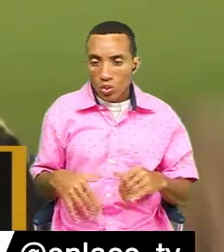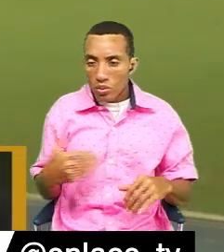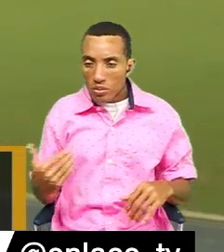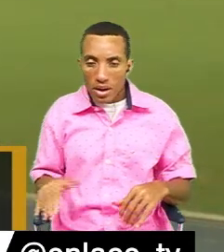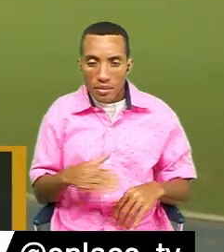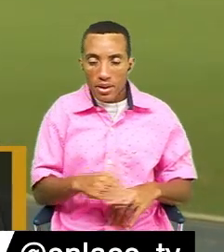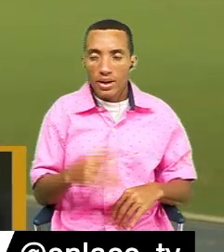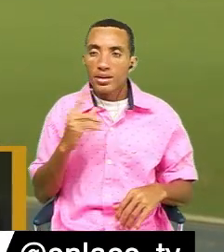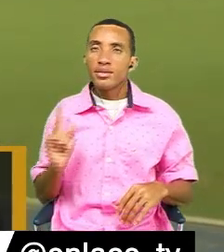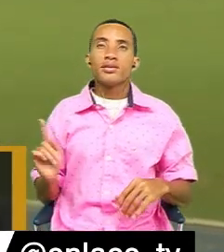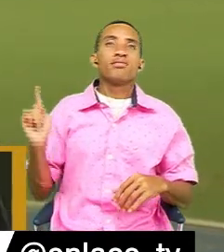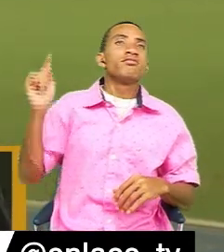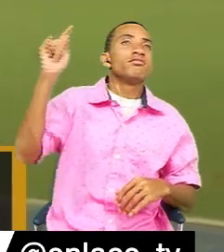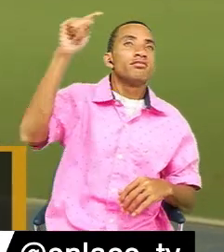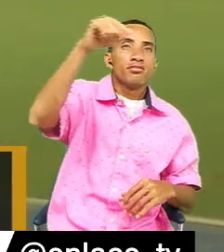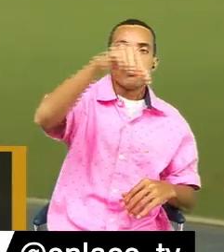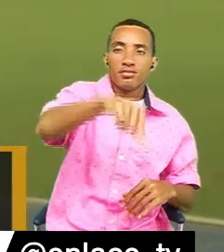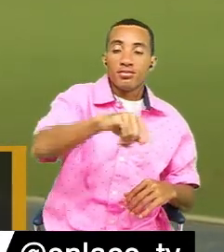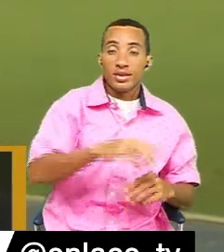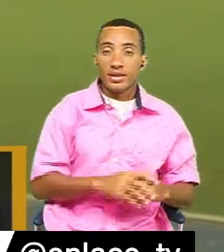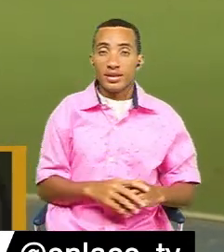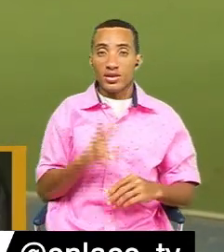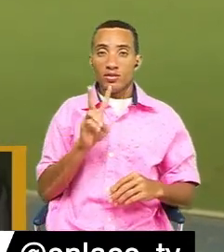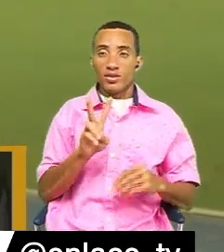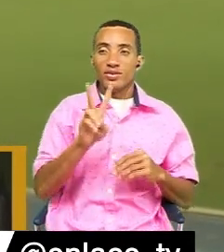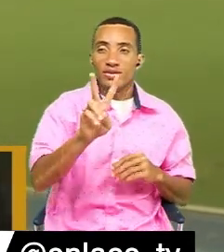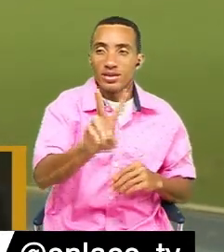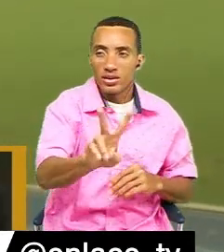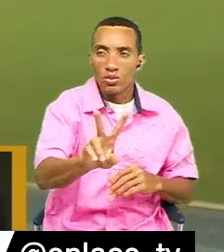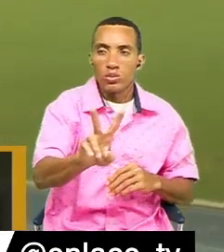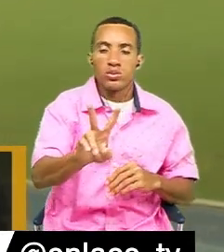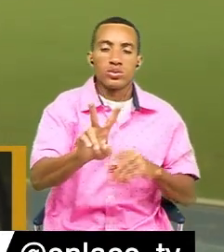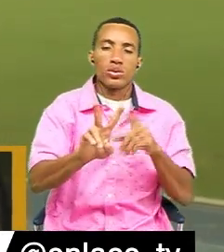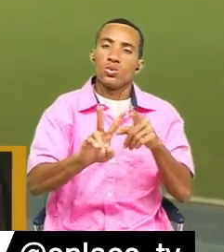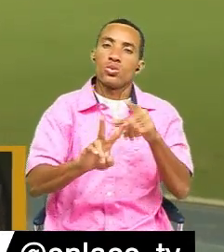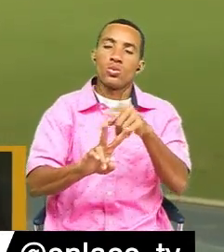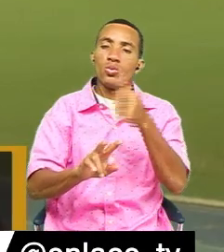por juego aéreo, con los 2 delanteros que tiene. Es un buen equipo y pues